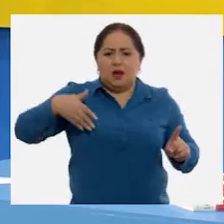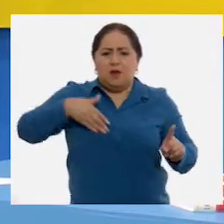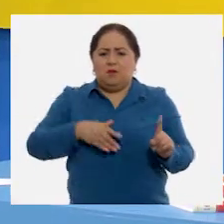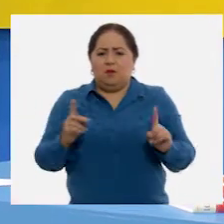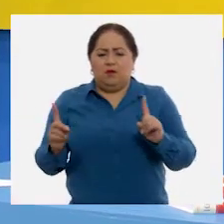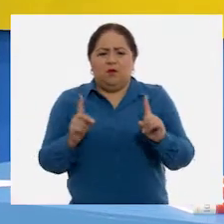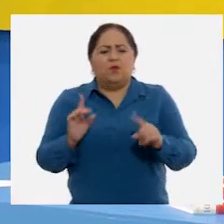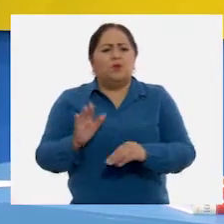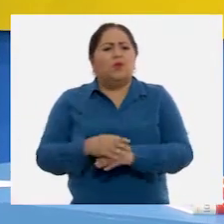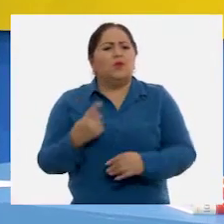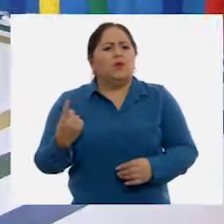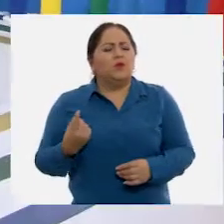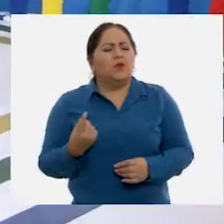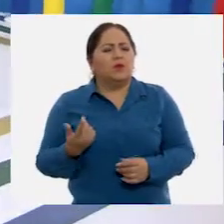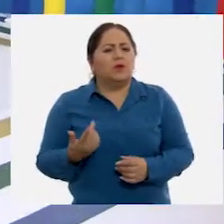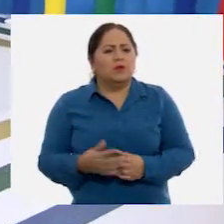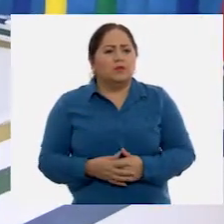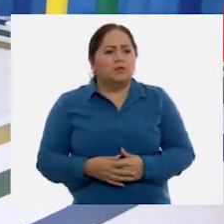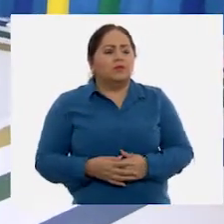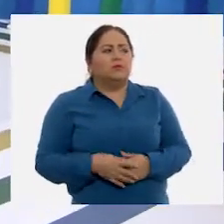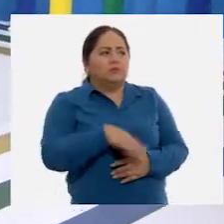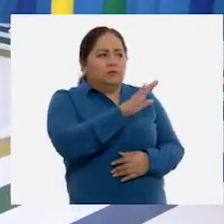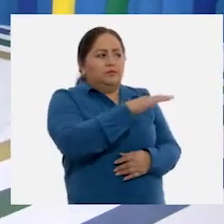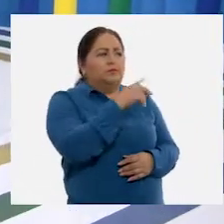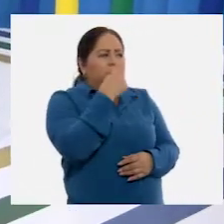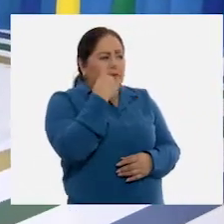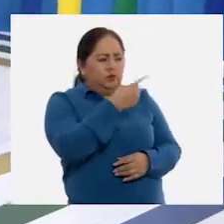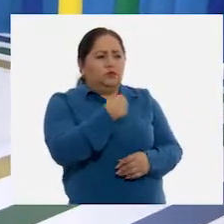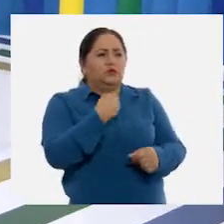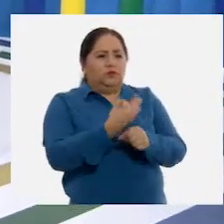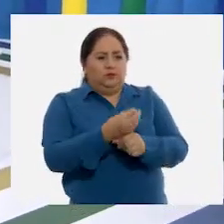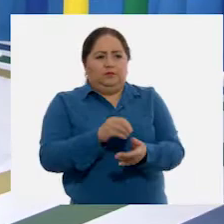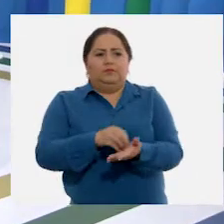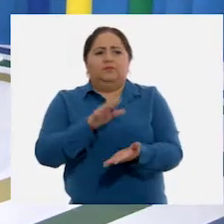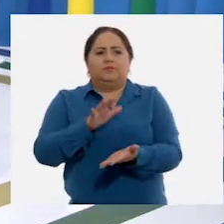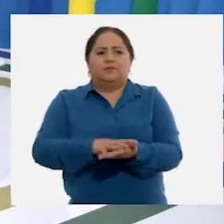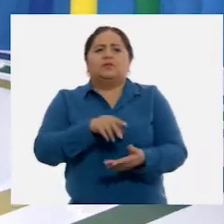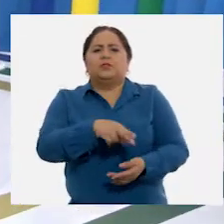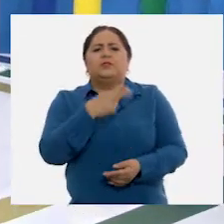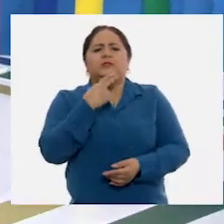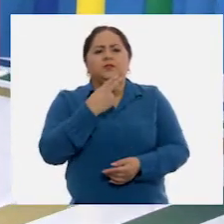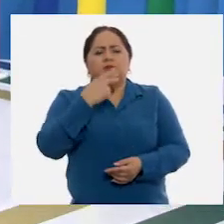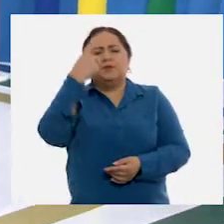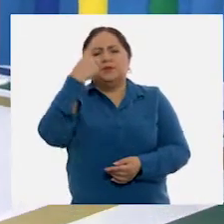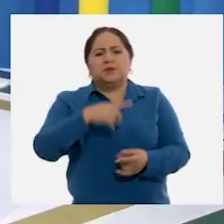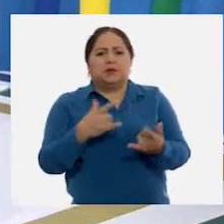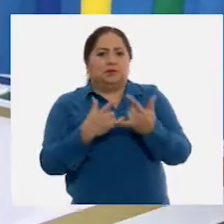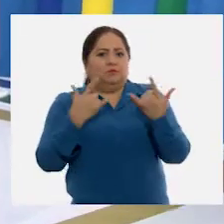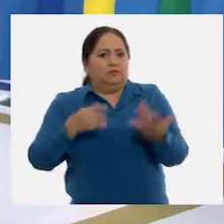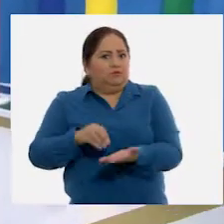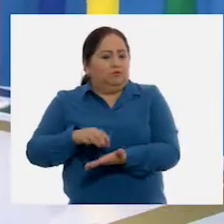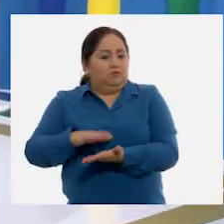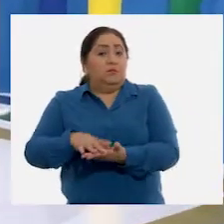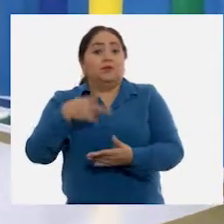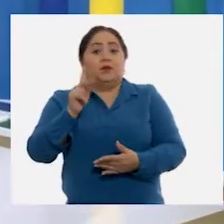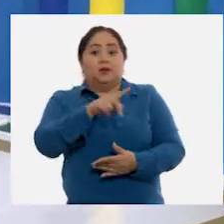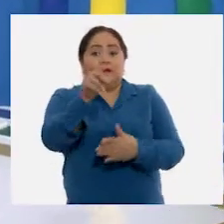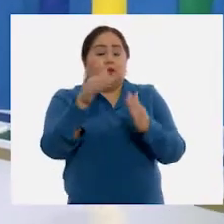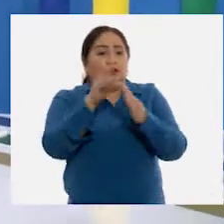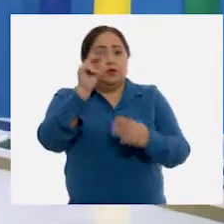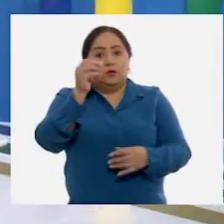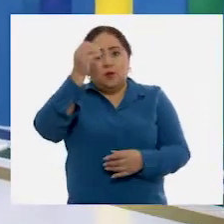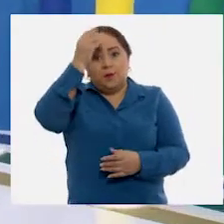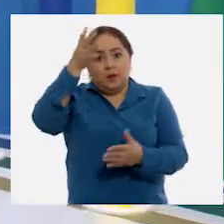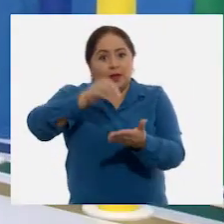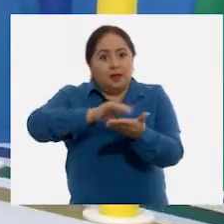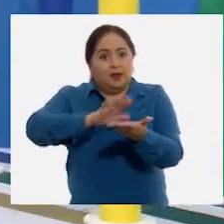es relevante? Fíjate, Gaby, que voy a tomar nota y tal vez nos sirve para nuestro relato histórico. Y en casa no olviden tomar